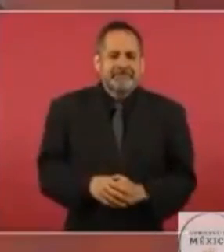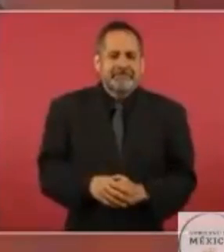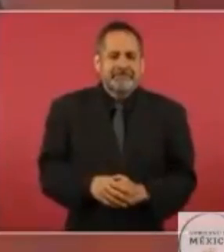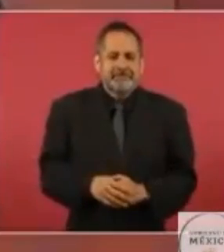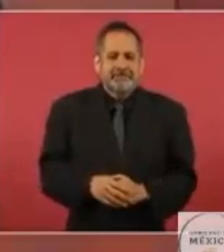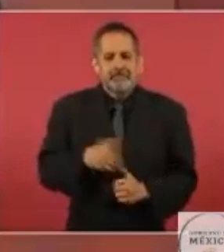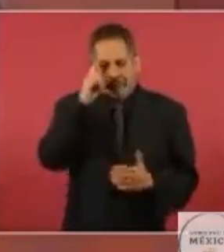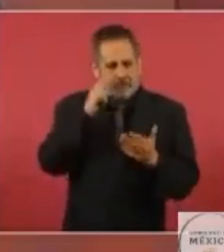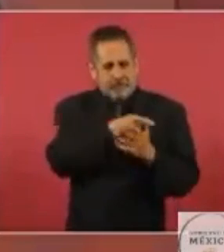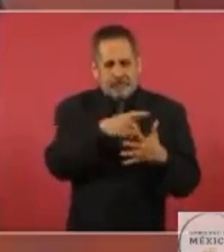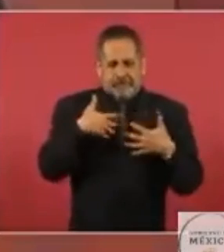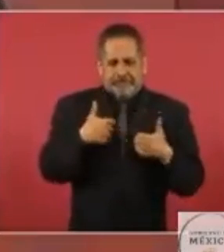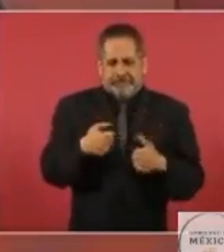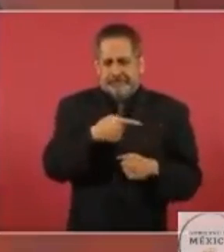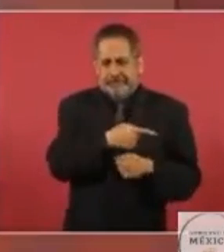yo creo que él entiende